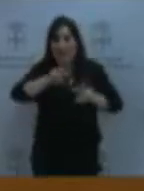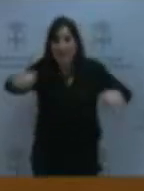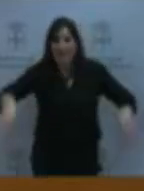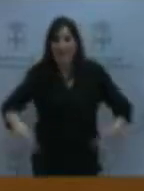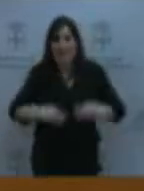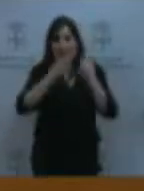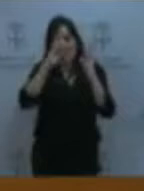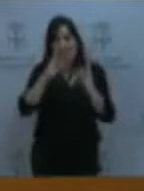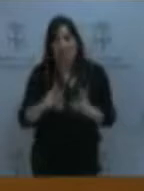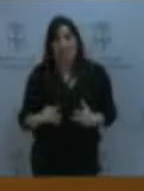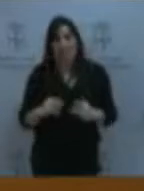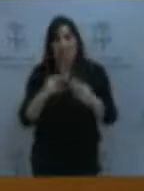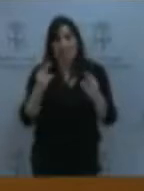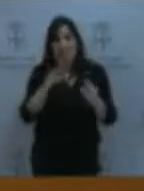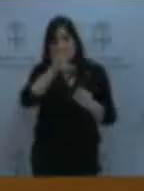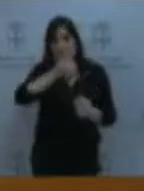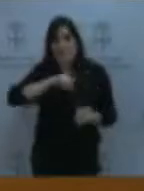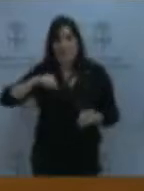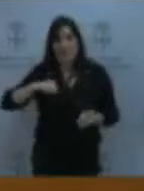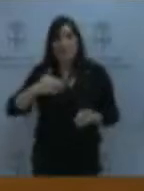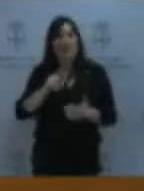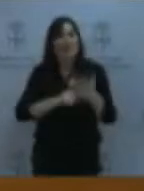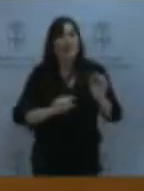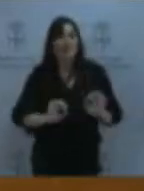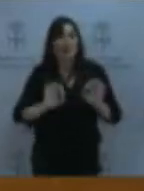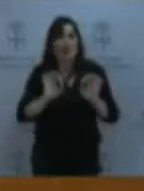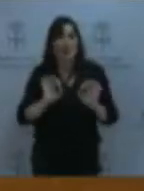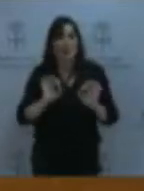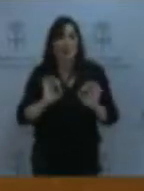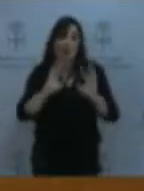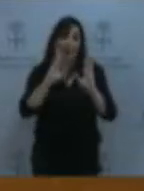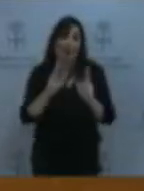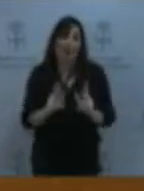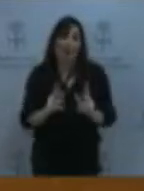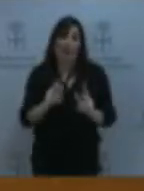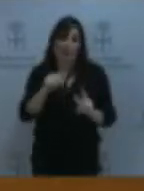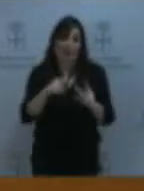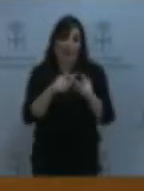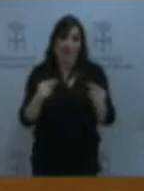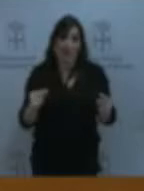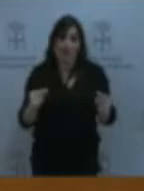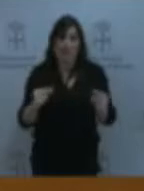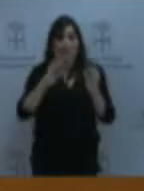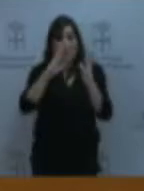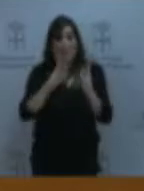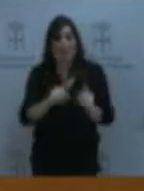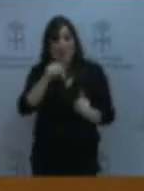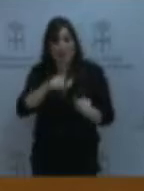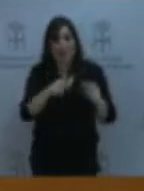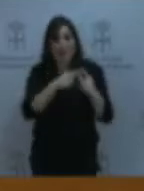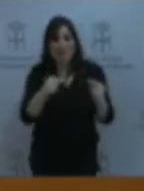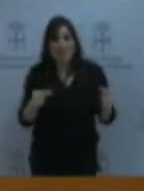en concreto la administración de Asturias, en la administración autonómica asturiana, fuertemente